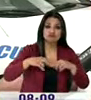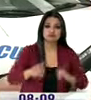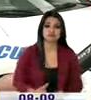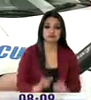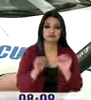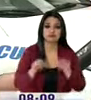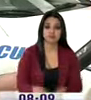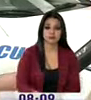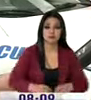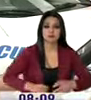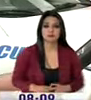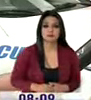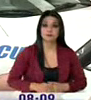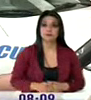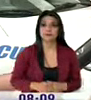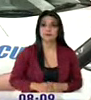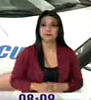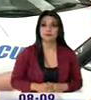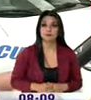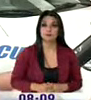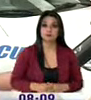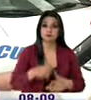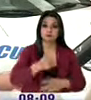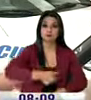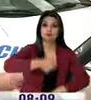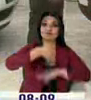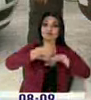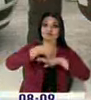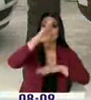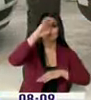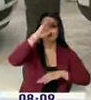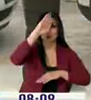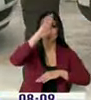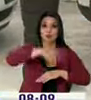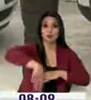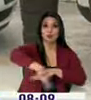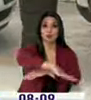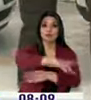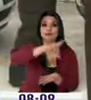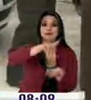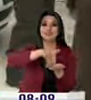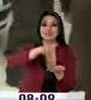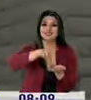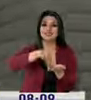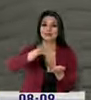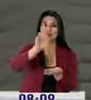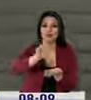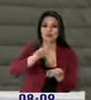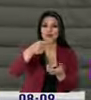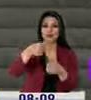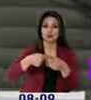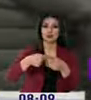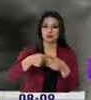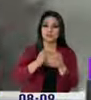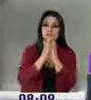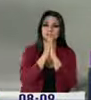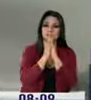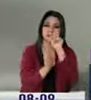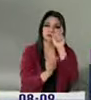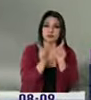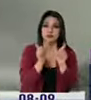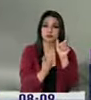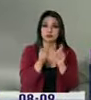las investigaciones previas. Ante estos hechos, el coronel Fausto Puga, comandante del distrito Eloy Alfaro, solicita a la